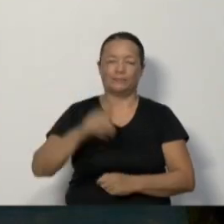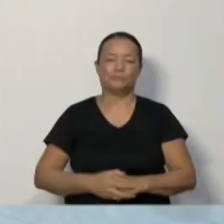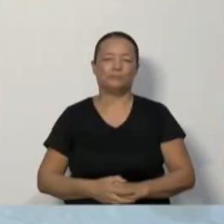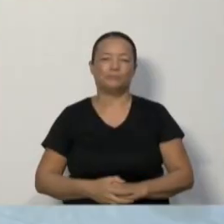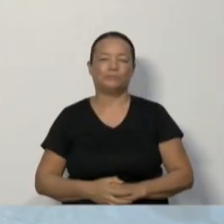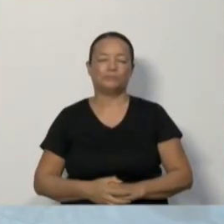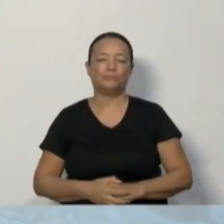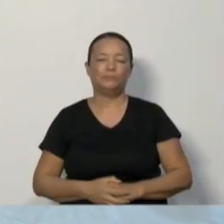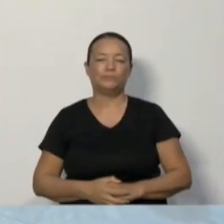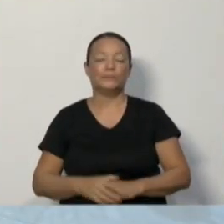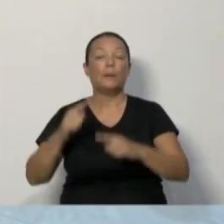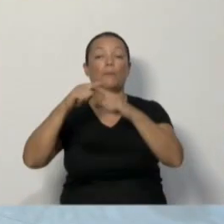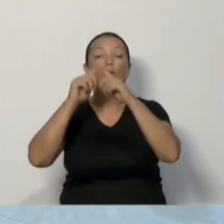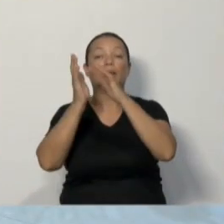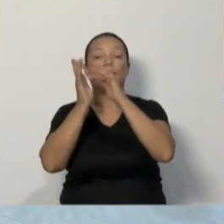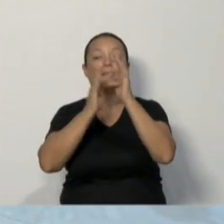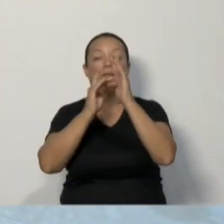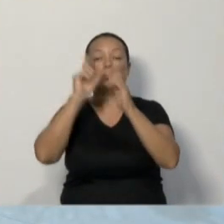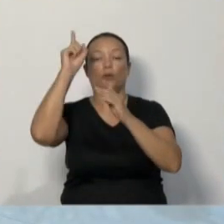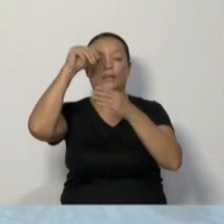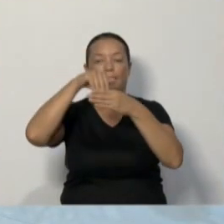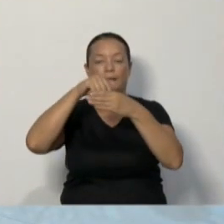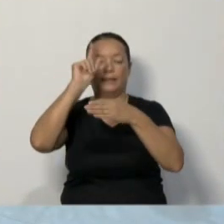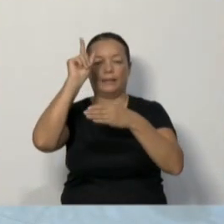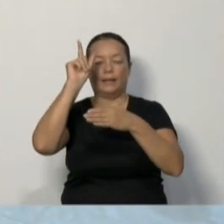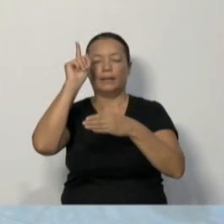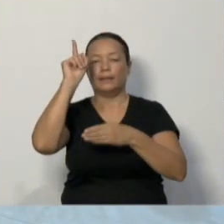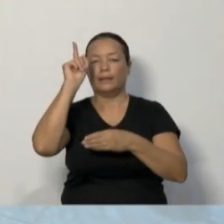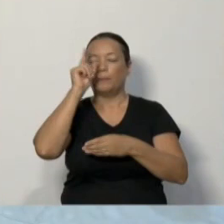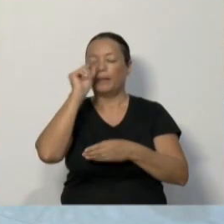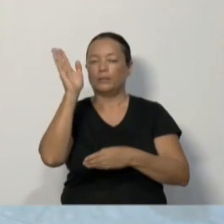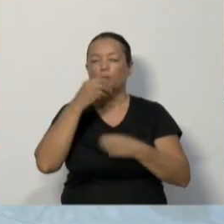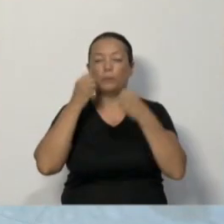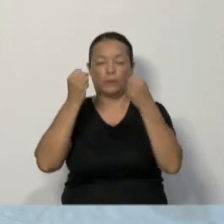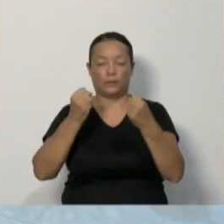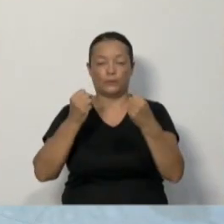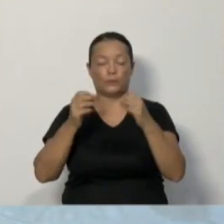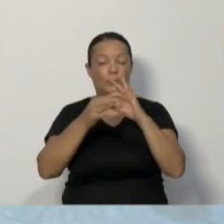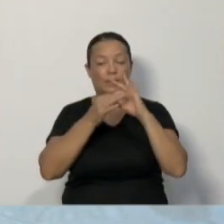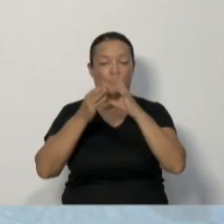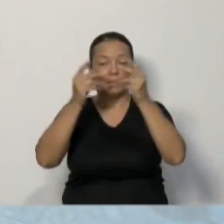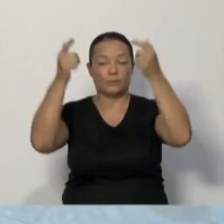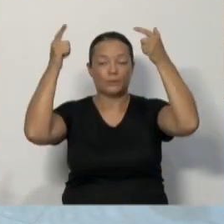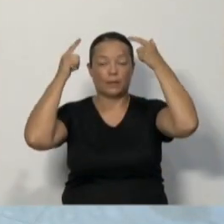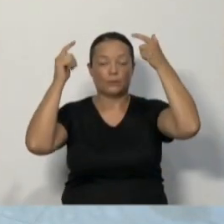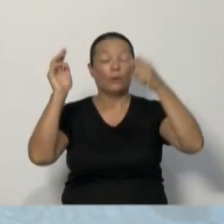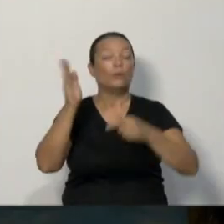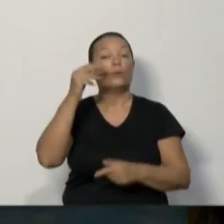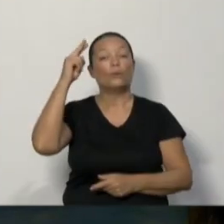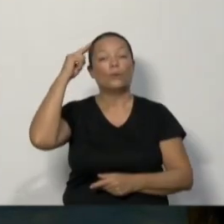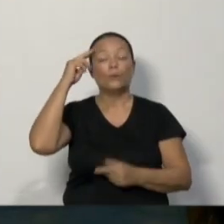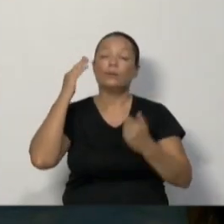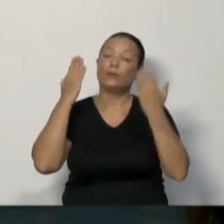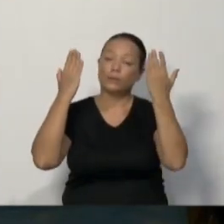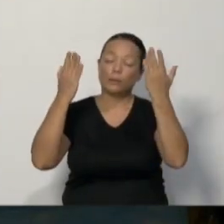alabanzas. Por Cristo, con él y en él, a ti Dios Padre omnipotente, en la unidad del Espíritu Santo,